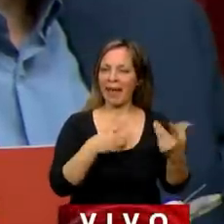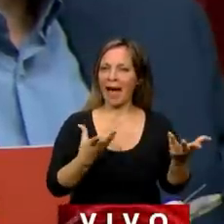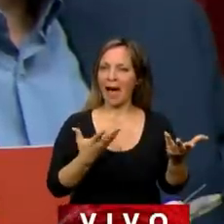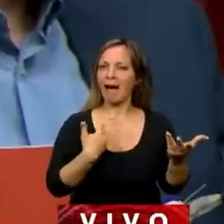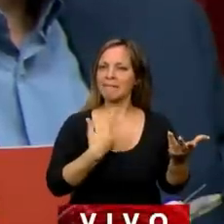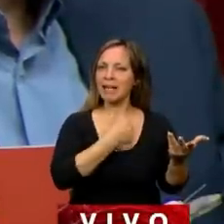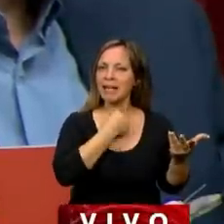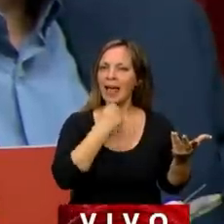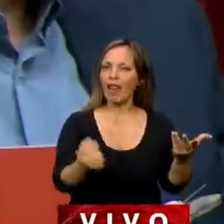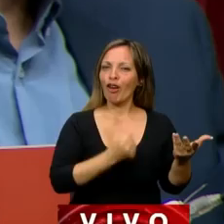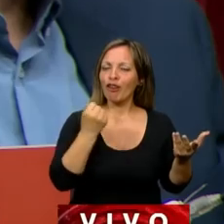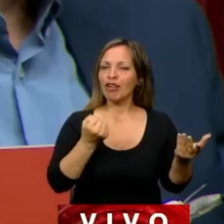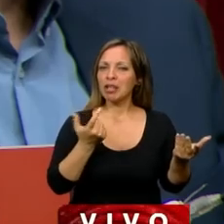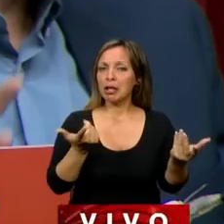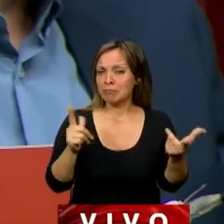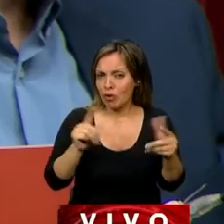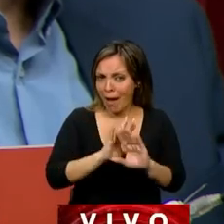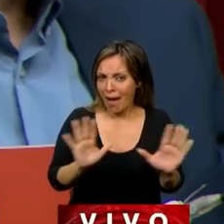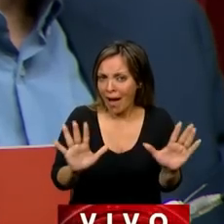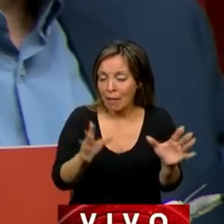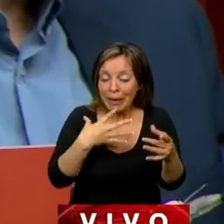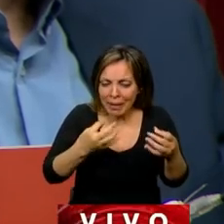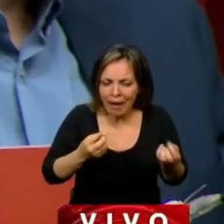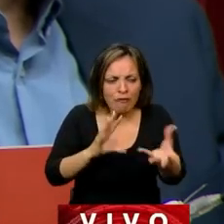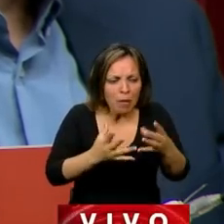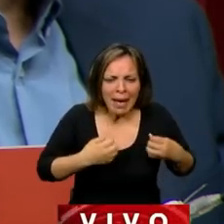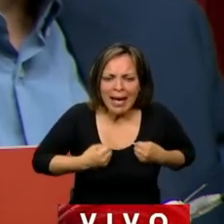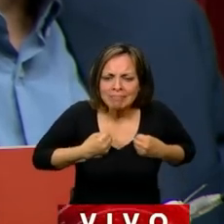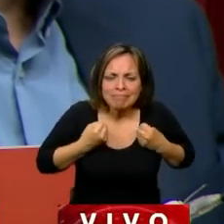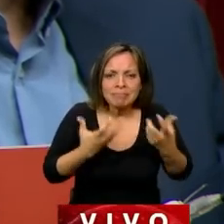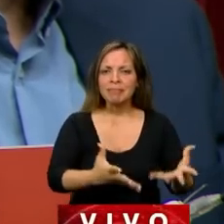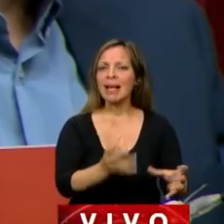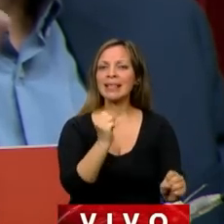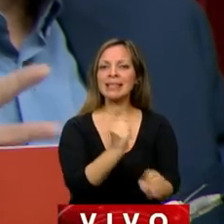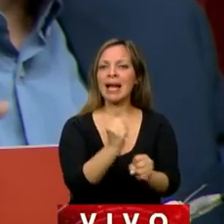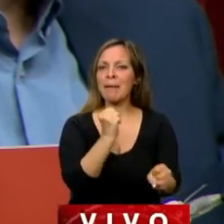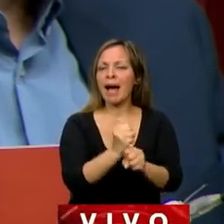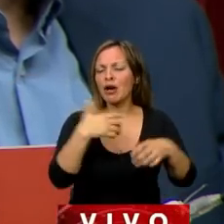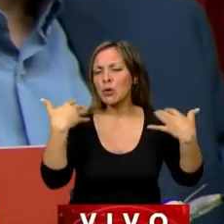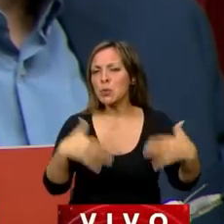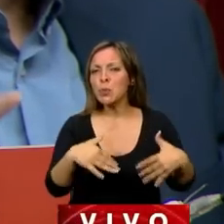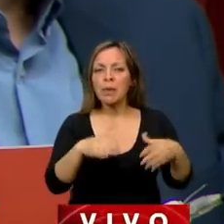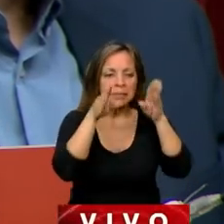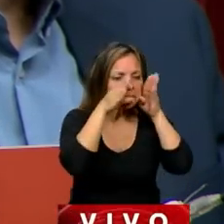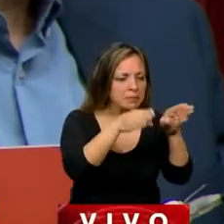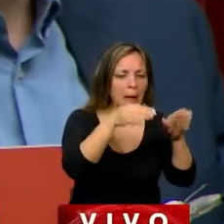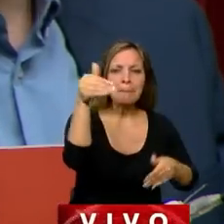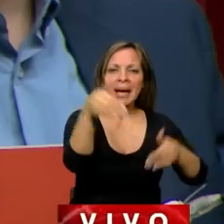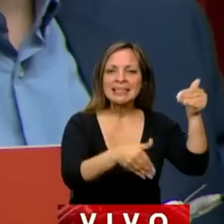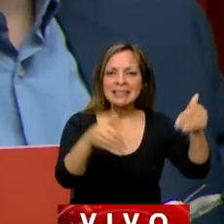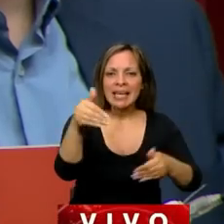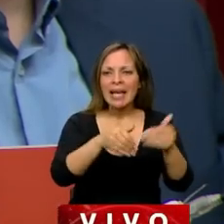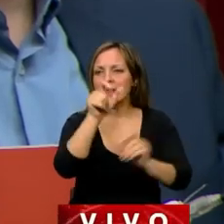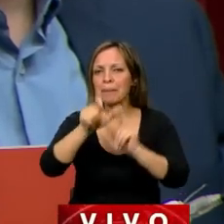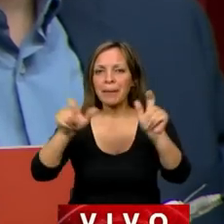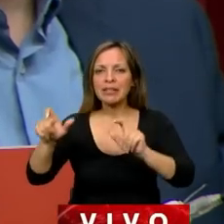actividad que significa una entrega tan importante hacia los pacientes, hacia las personas que